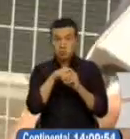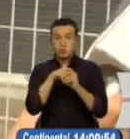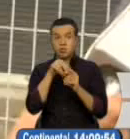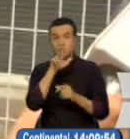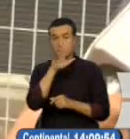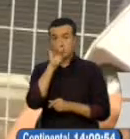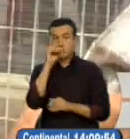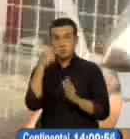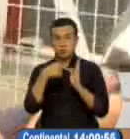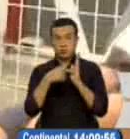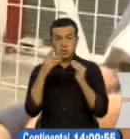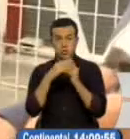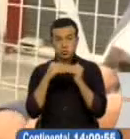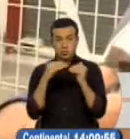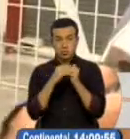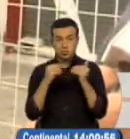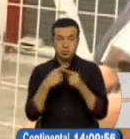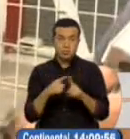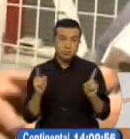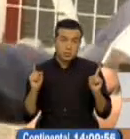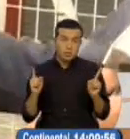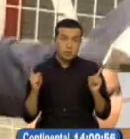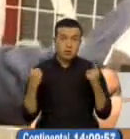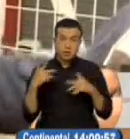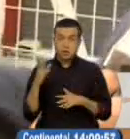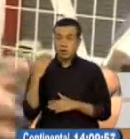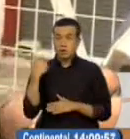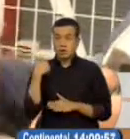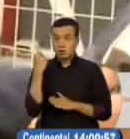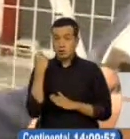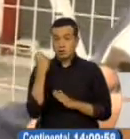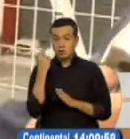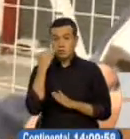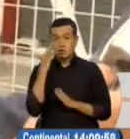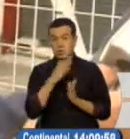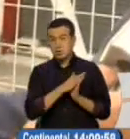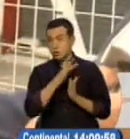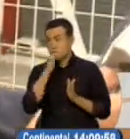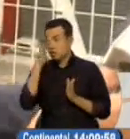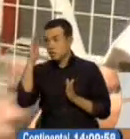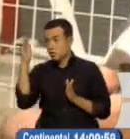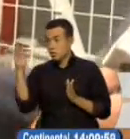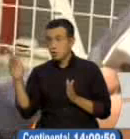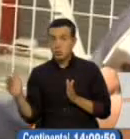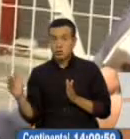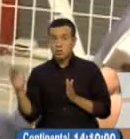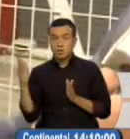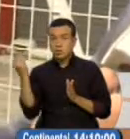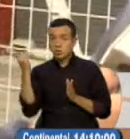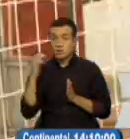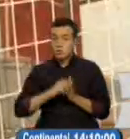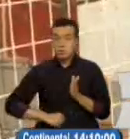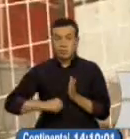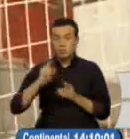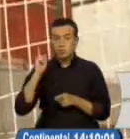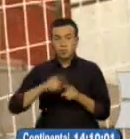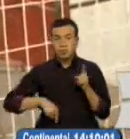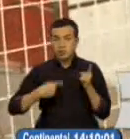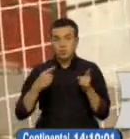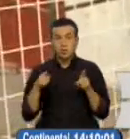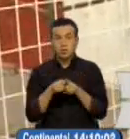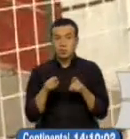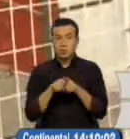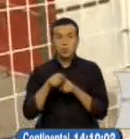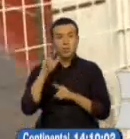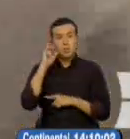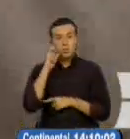38 mil dólares, pero como tenía la póliza a largo plazo, entonces no podía retirar. Como él, en